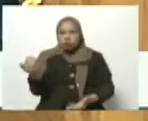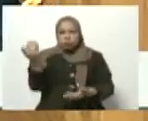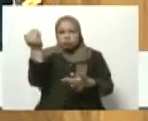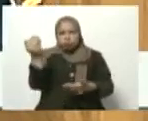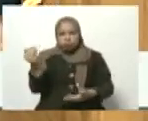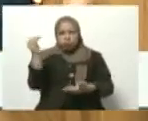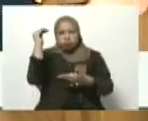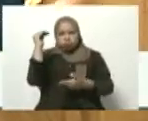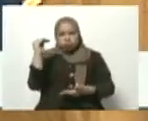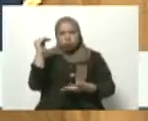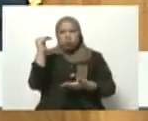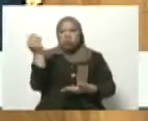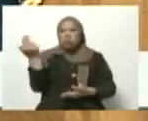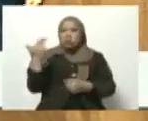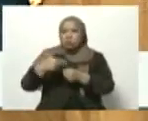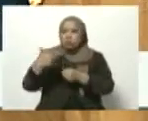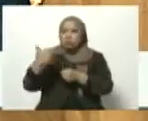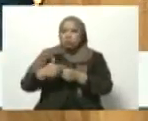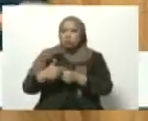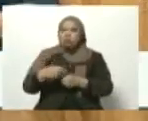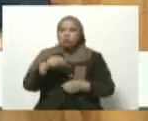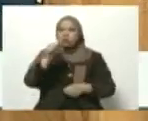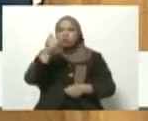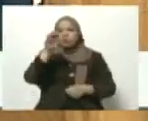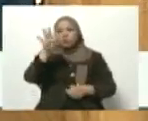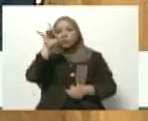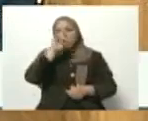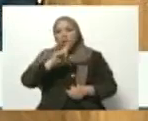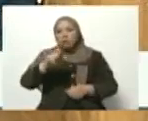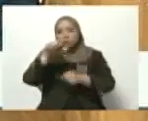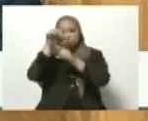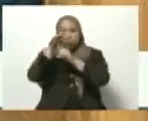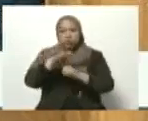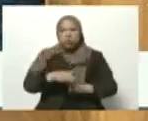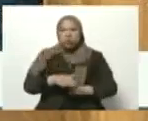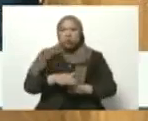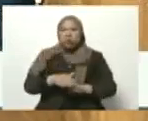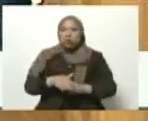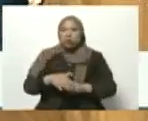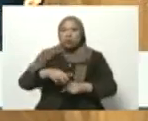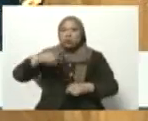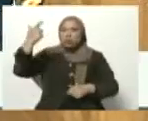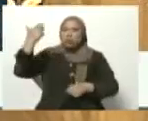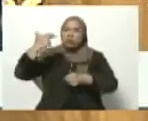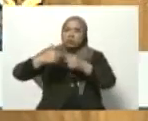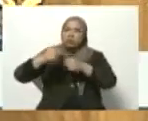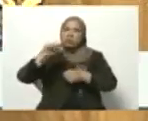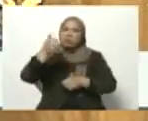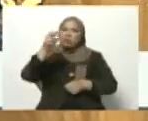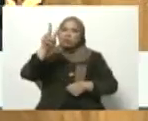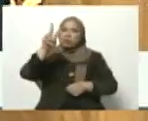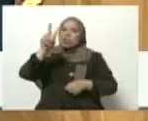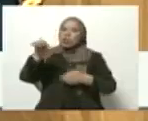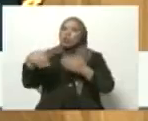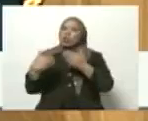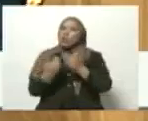2.50 dólares por barril de petróleo, que había durado como 13, 14 años deprimido ahí, y por efecto de la guerra se disparó a 12, 13,